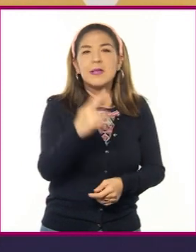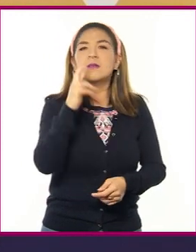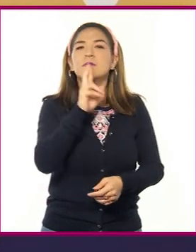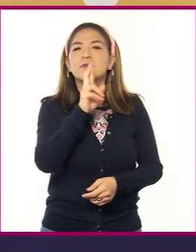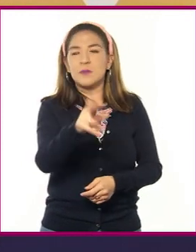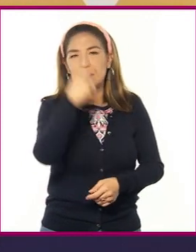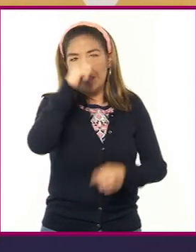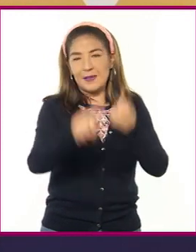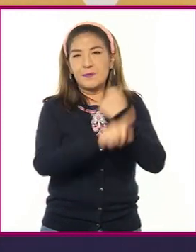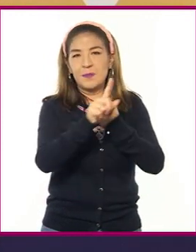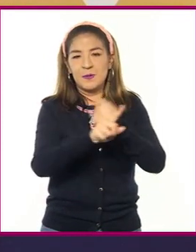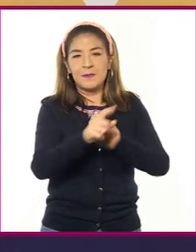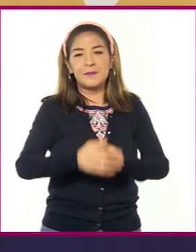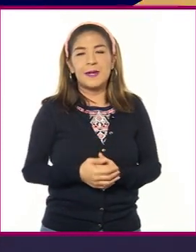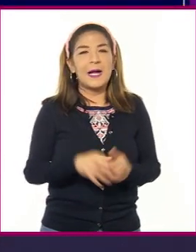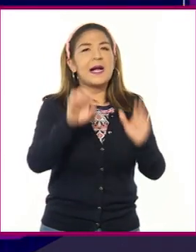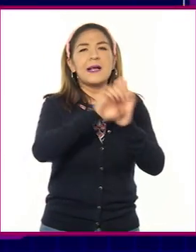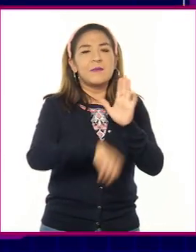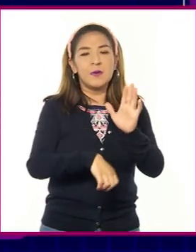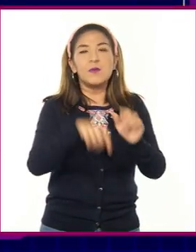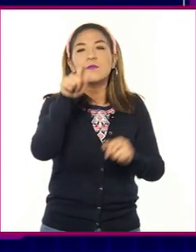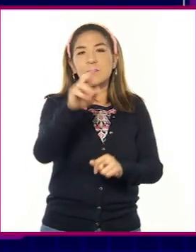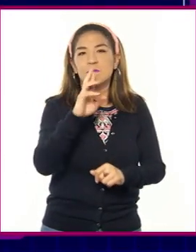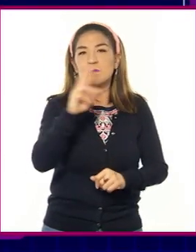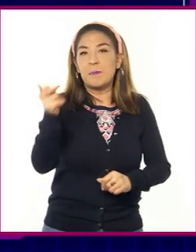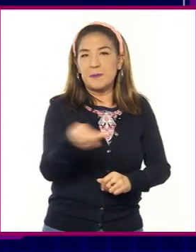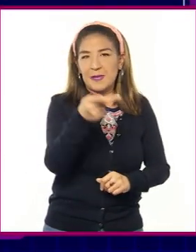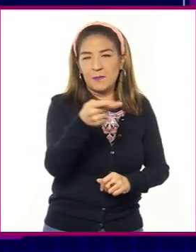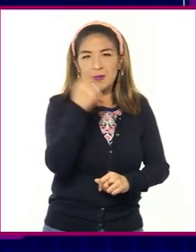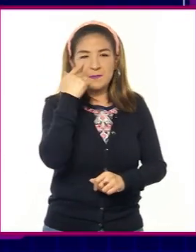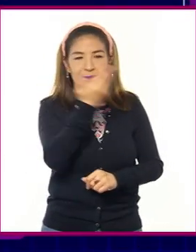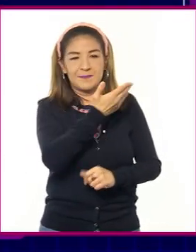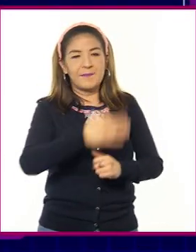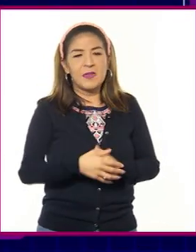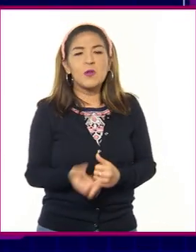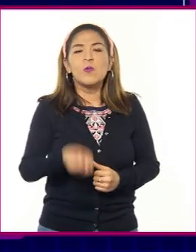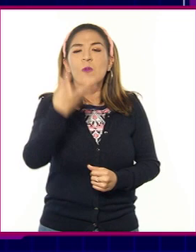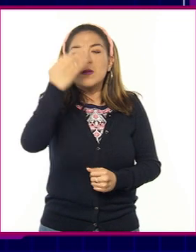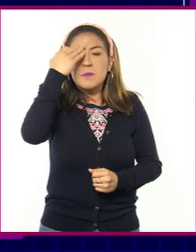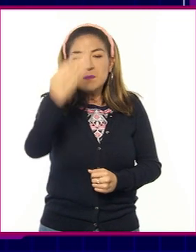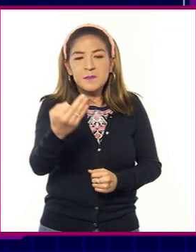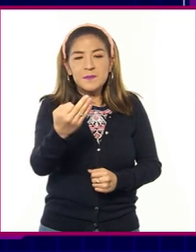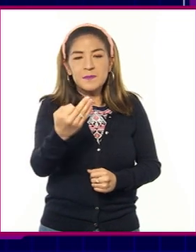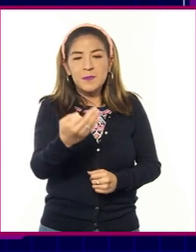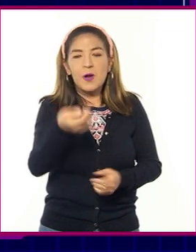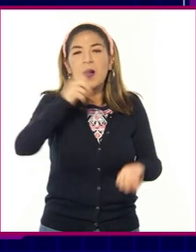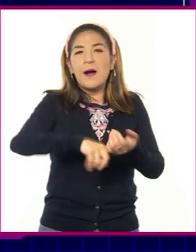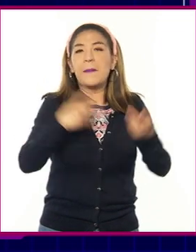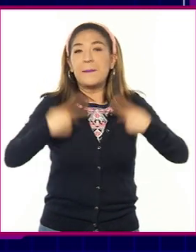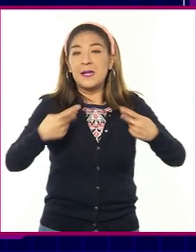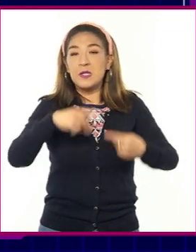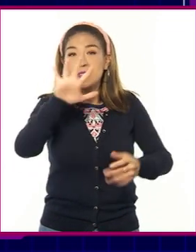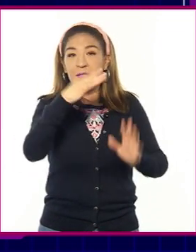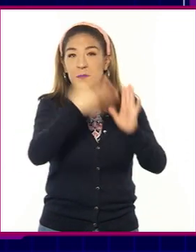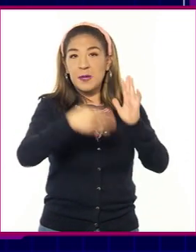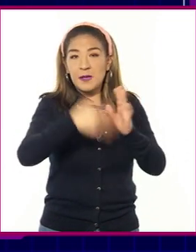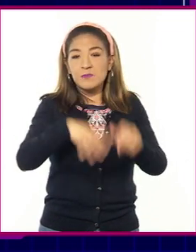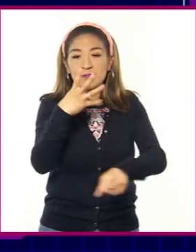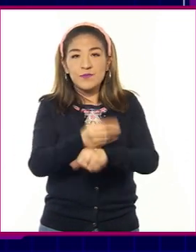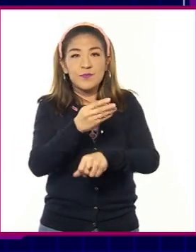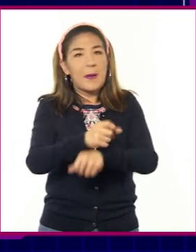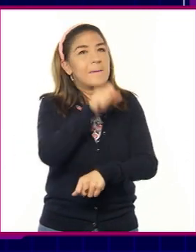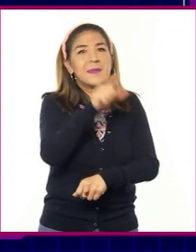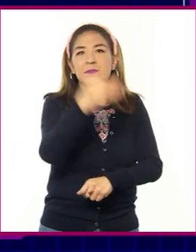al problema, es decir, contestar la pregunta: ¿cuántos minutos tardarían 5 mecánicos en hacer el mismo